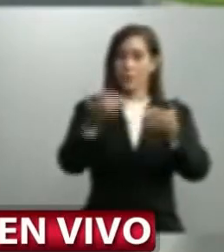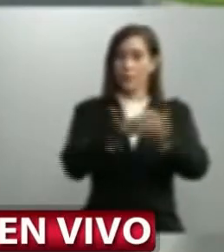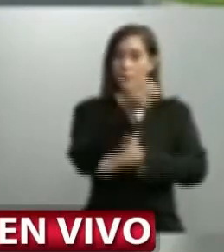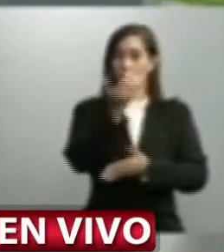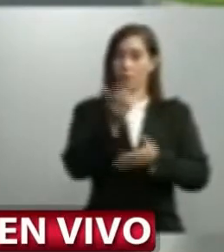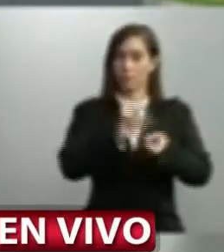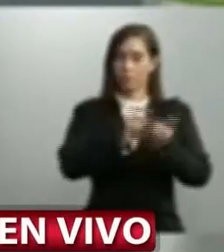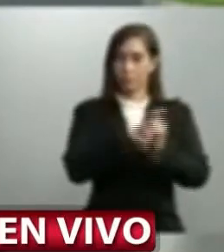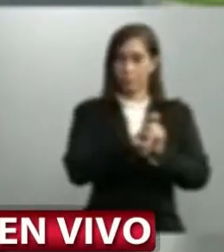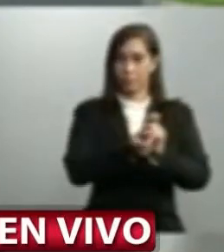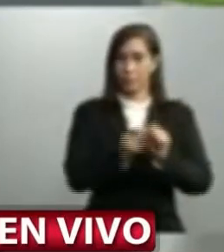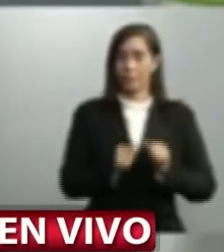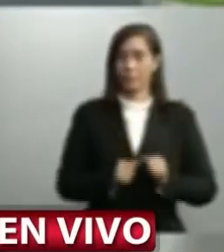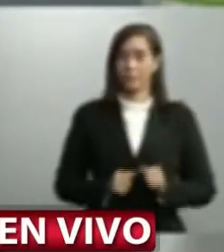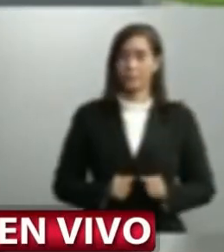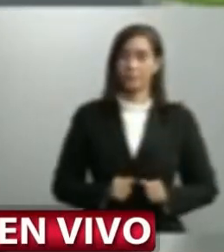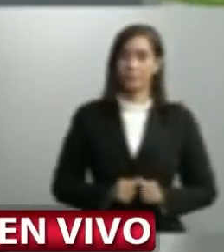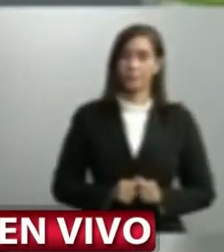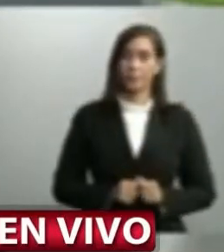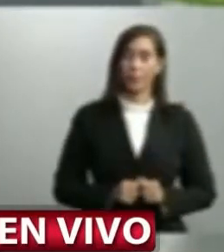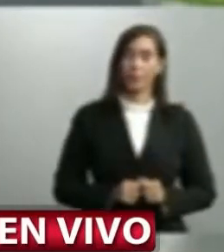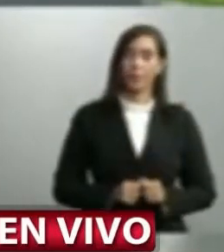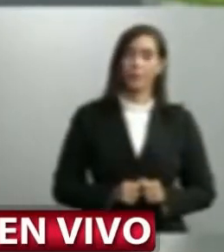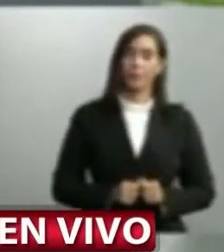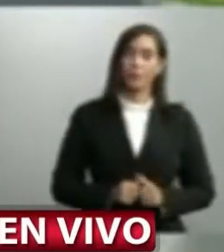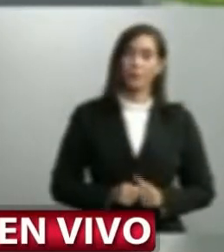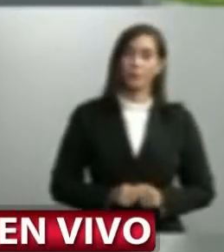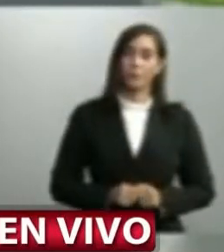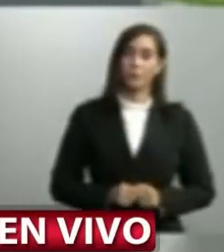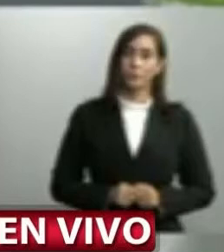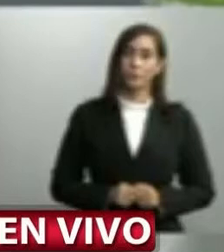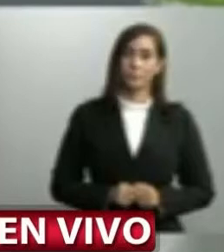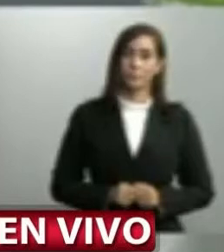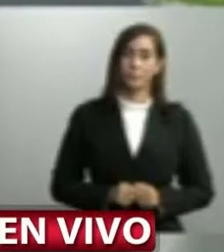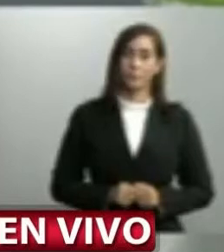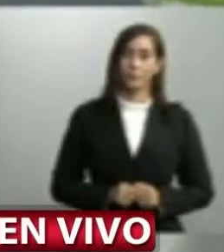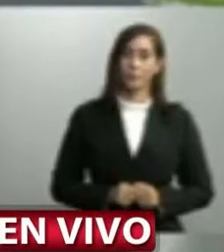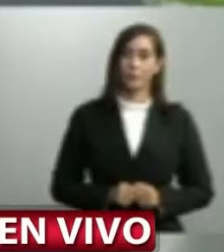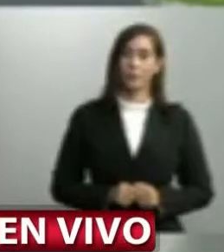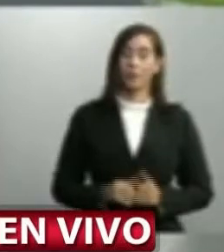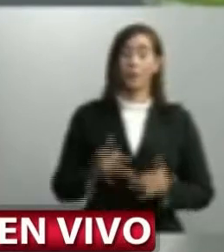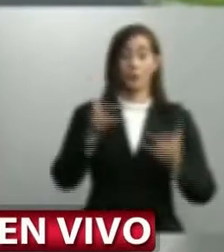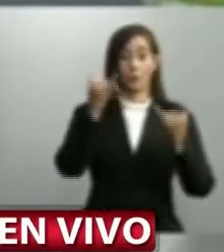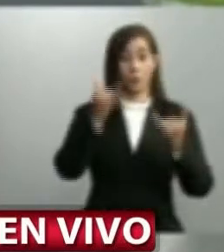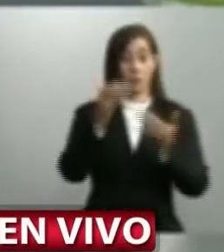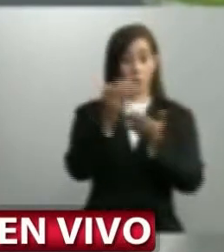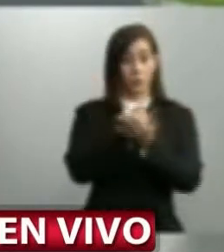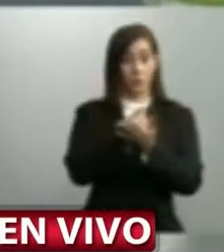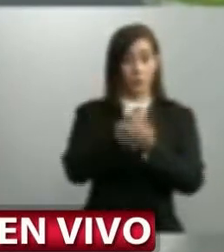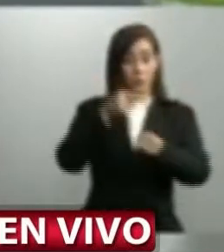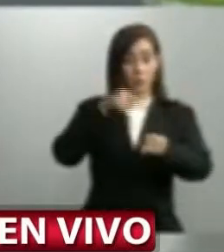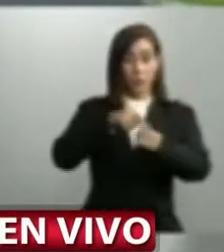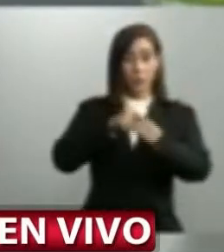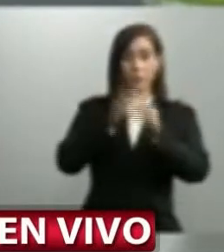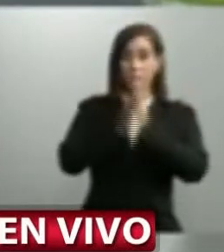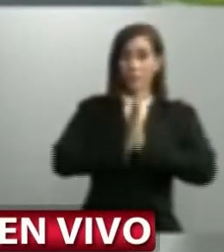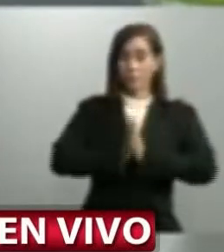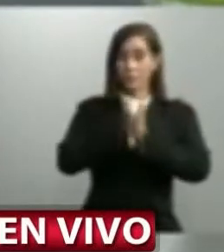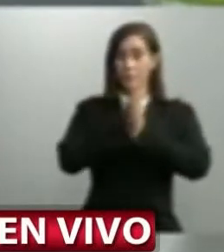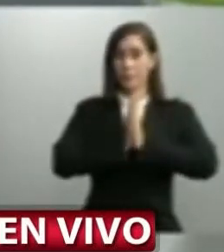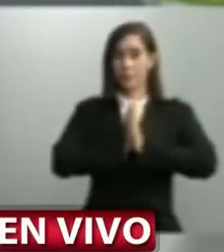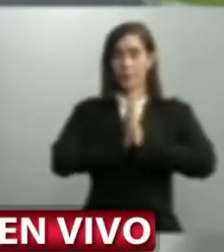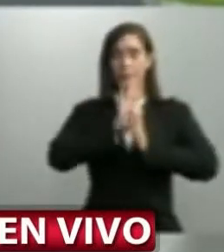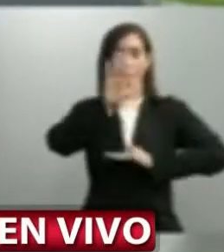Queremos aprovechar nueva vez para hacer un llamado a toda la población a que